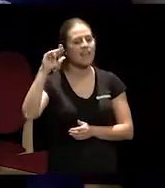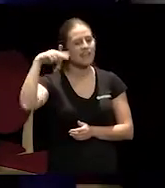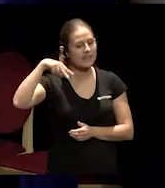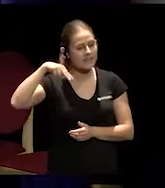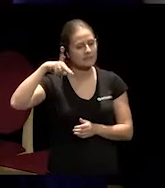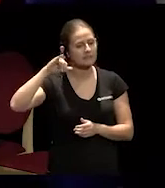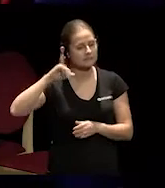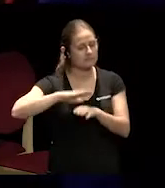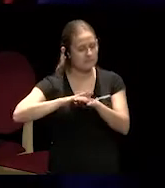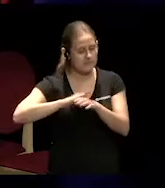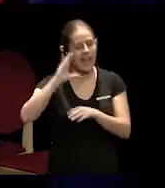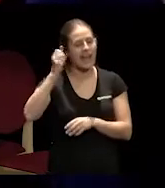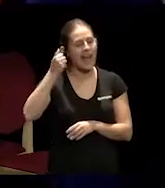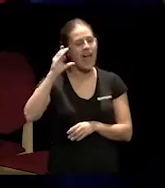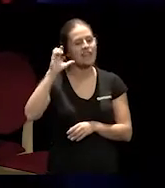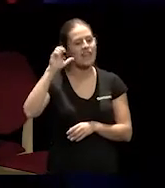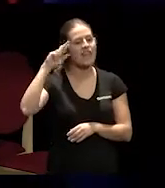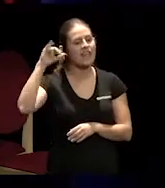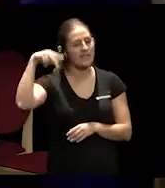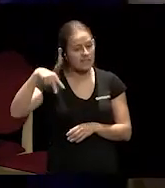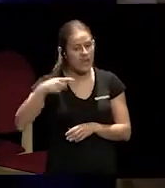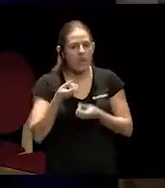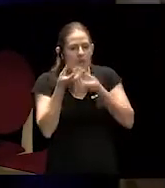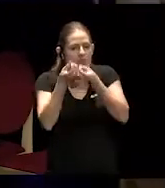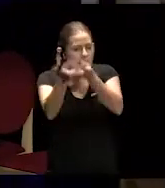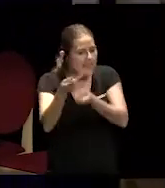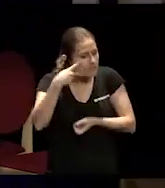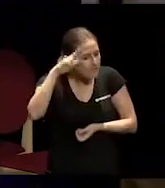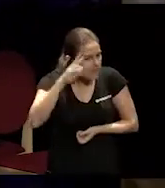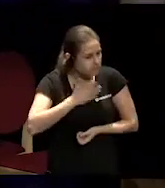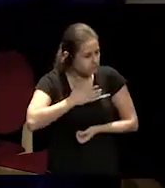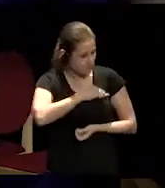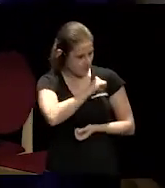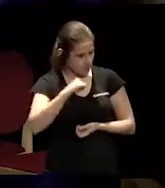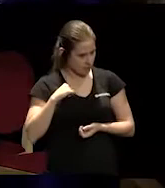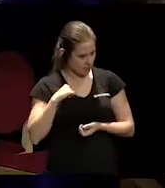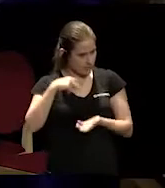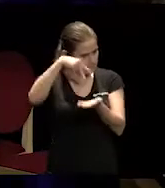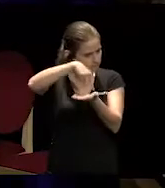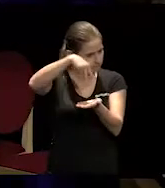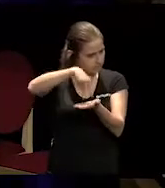cómo puede narrar su historia de partícipe activa en estos proyectos carnavaleros.